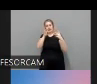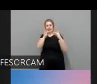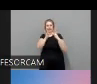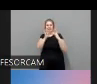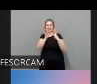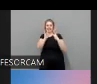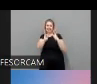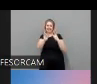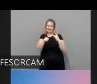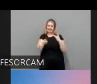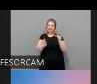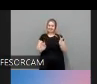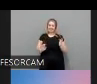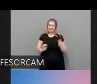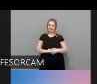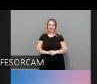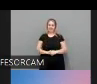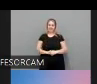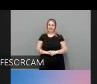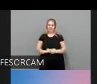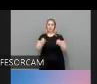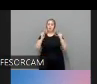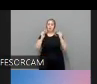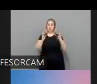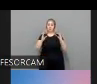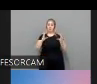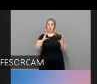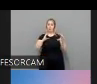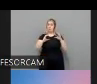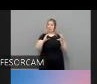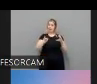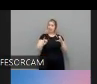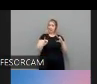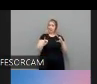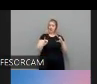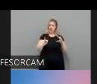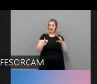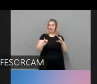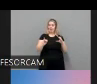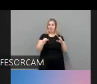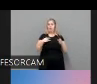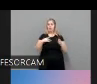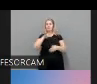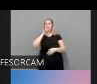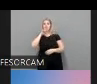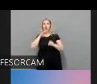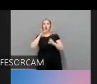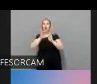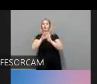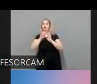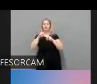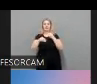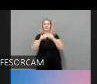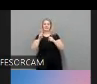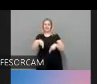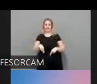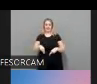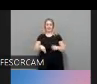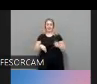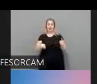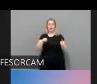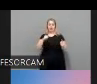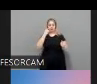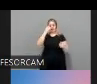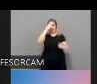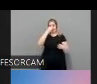¿no? Bueno, hay comunicación sin necesidad de usar ningún tipo de código. Ahora nos vamos a pasar a esta otra